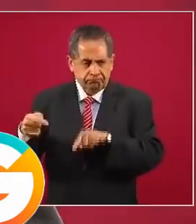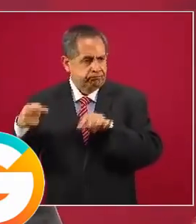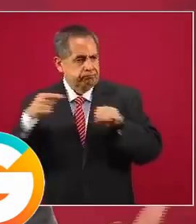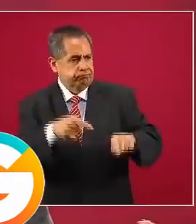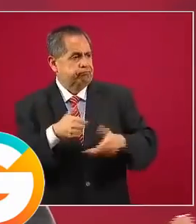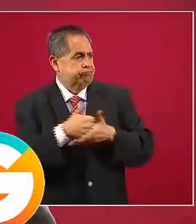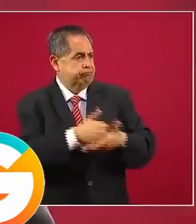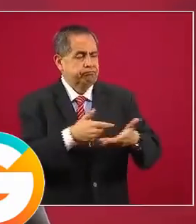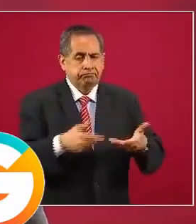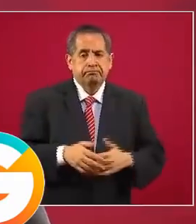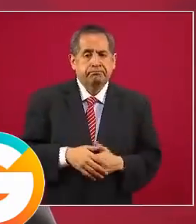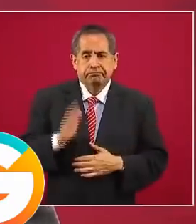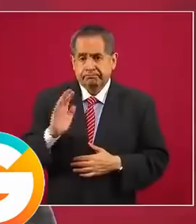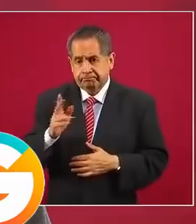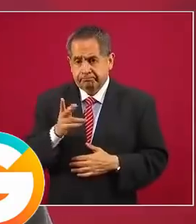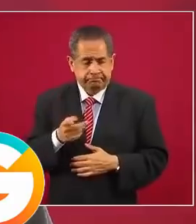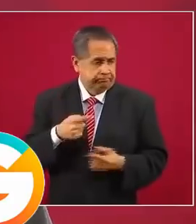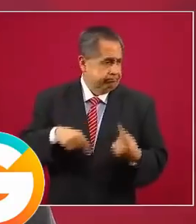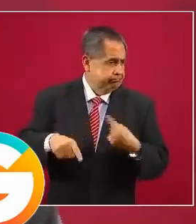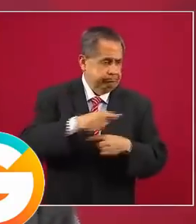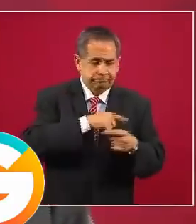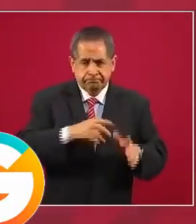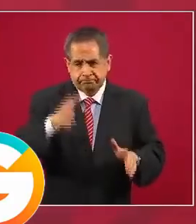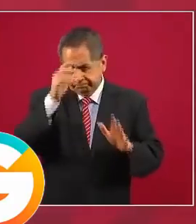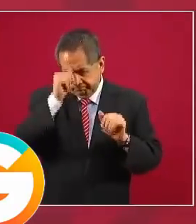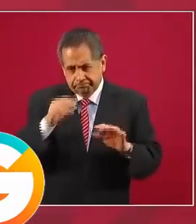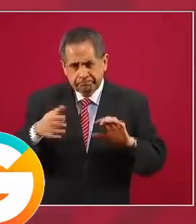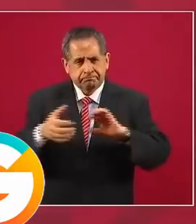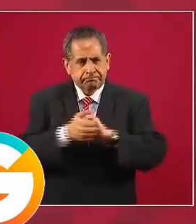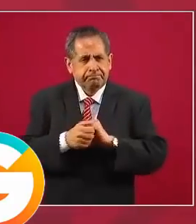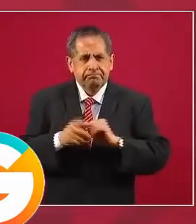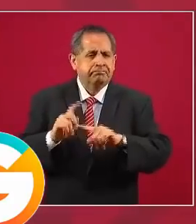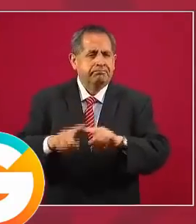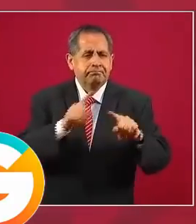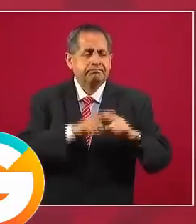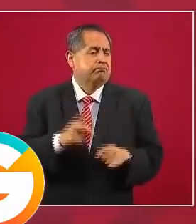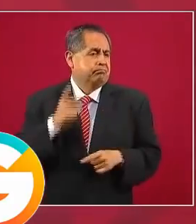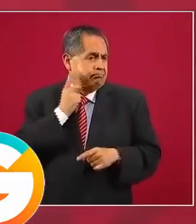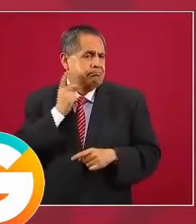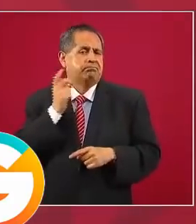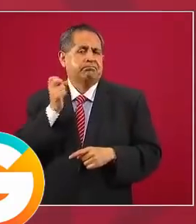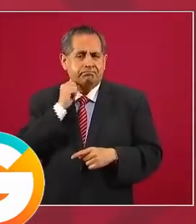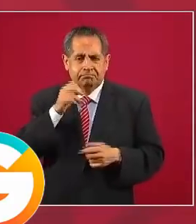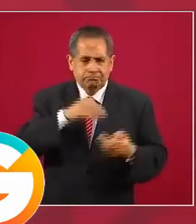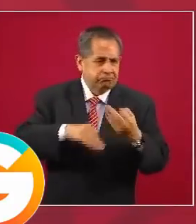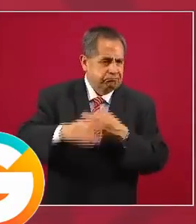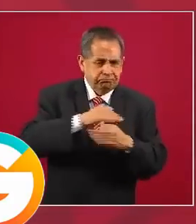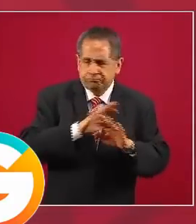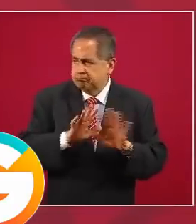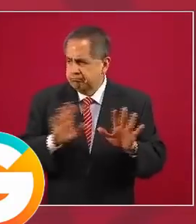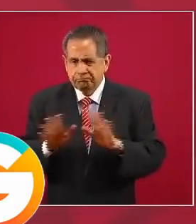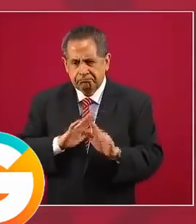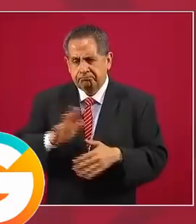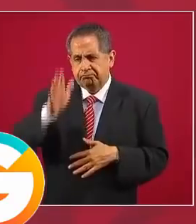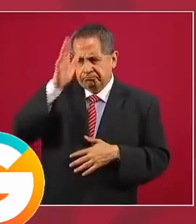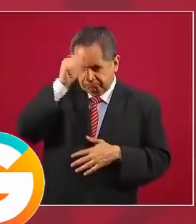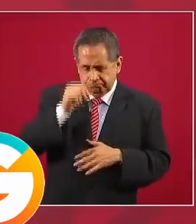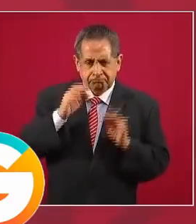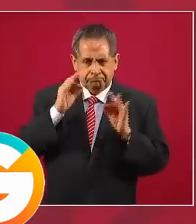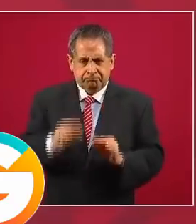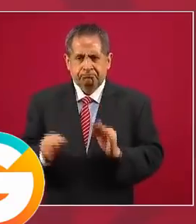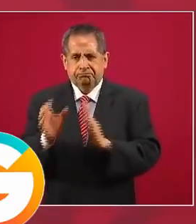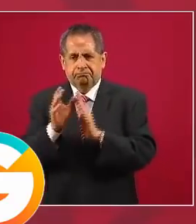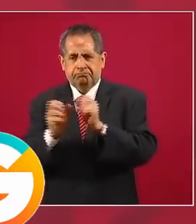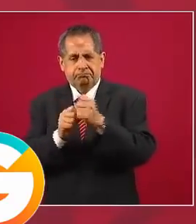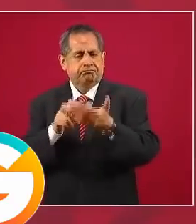un acuerdo, participaron todos los legisladores, hubo consenso para reformar la